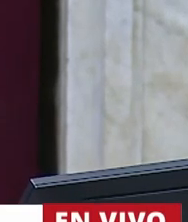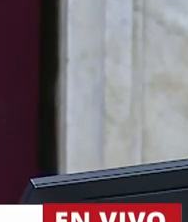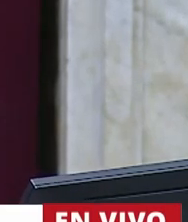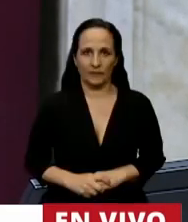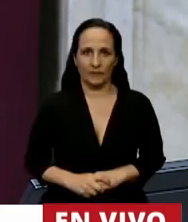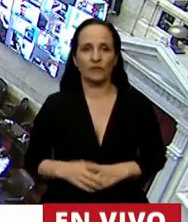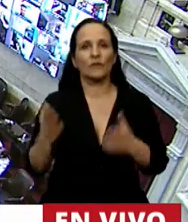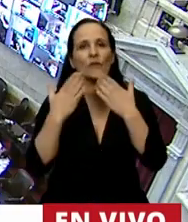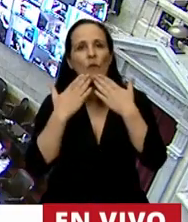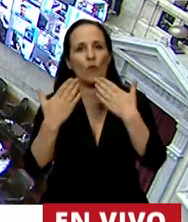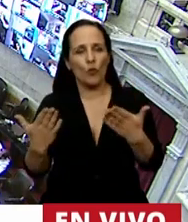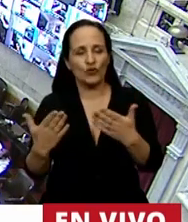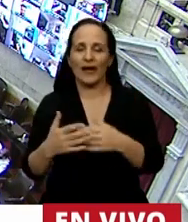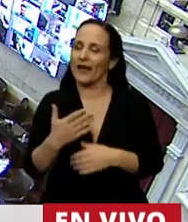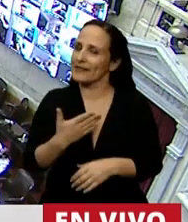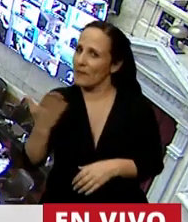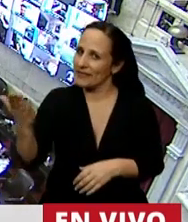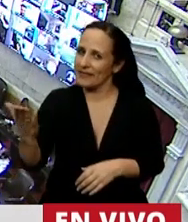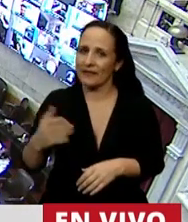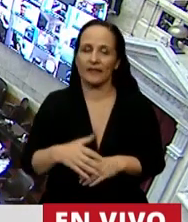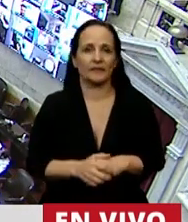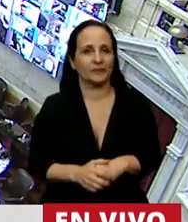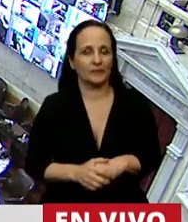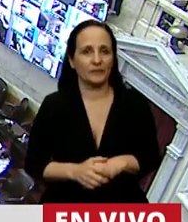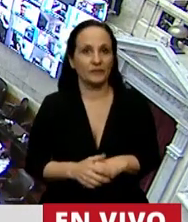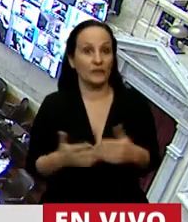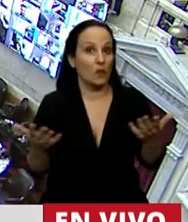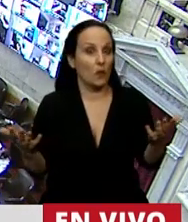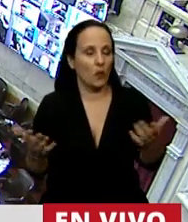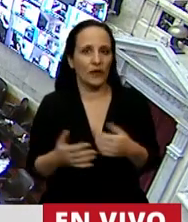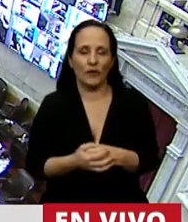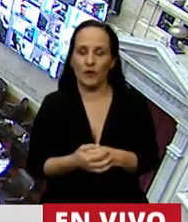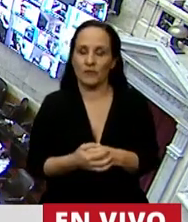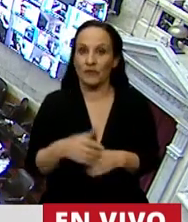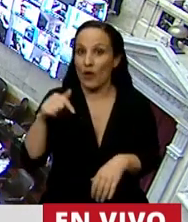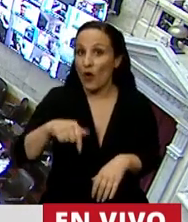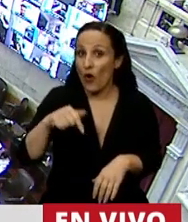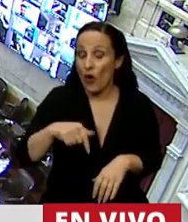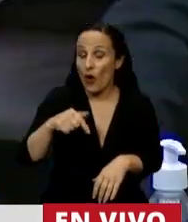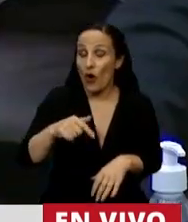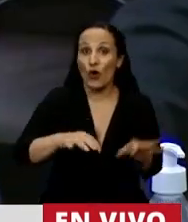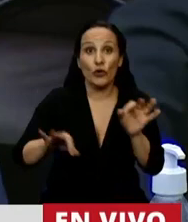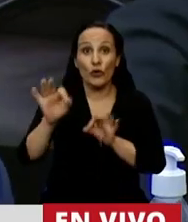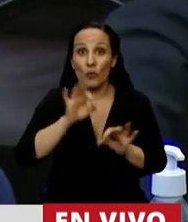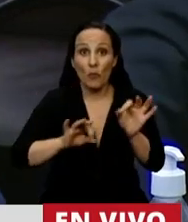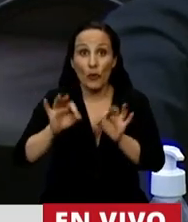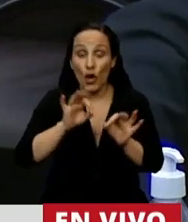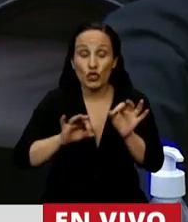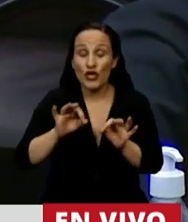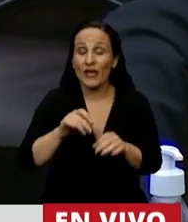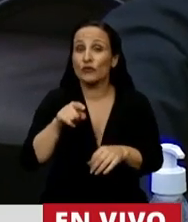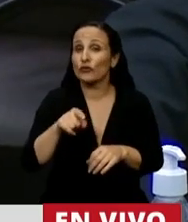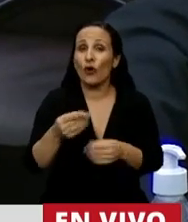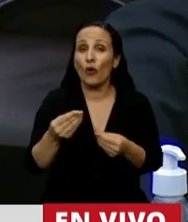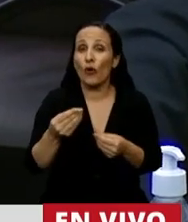Presidente, muchísimas gracias, presidente. Bueno, hoy estamos tratando un proyecto que tiene que ver con la